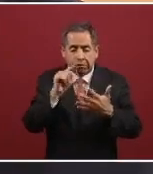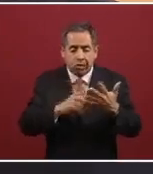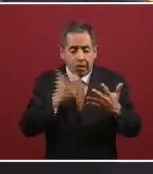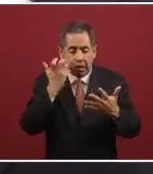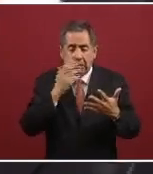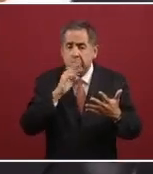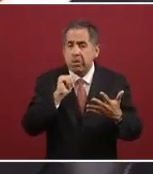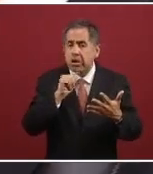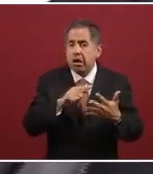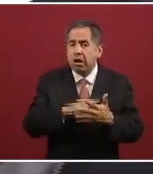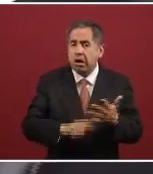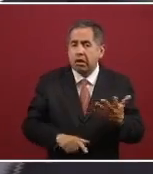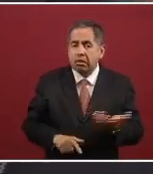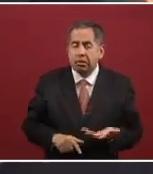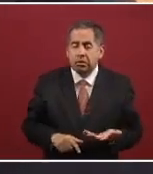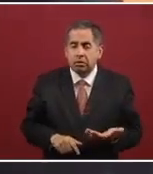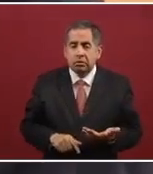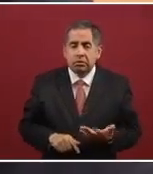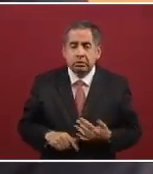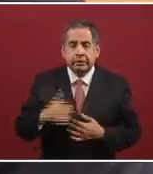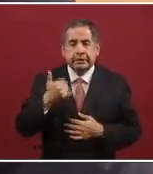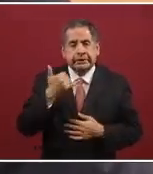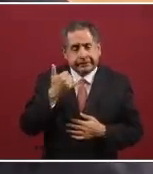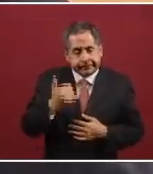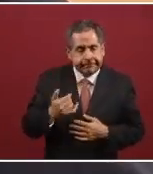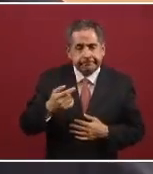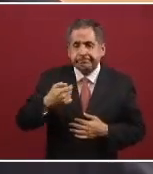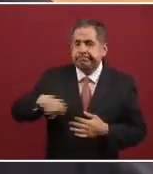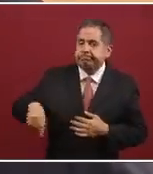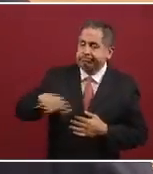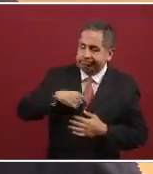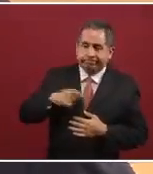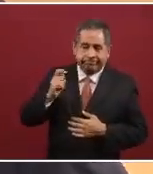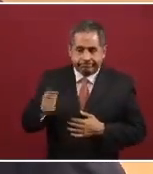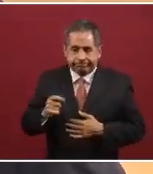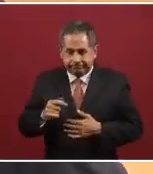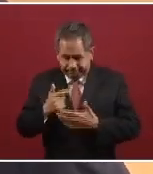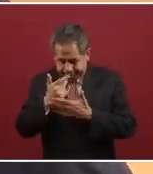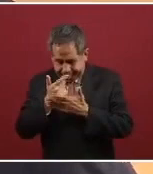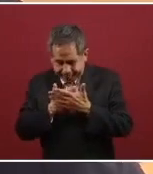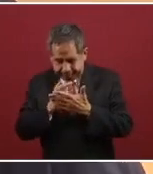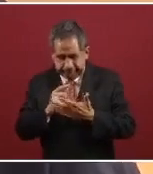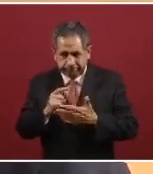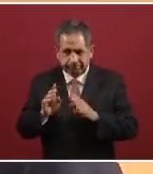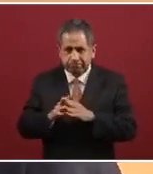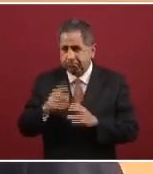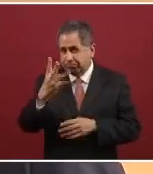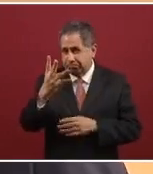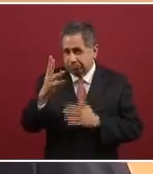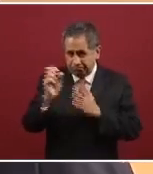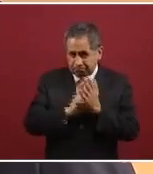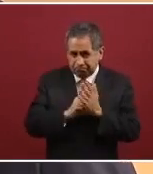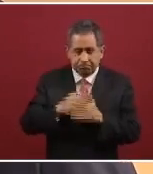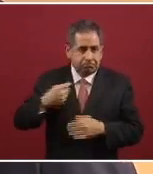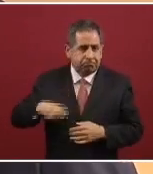Y llevamos como 4 meses,